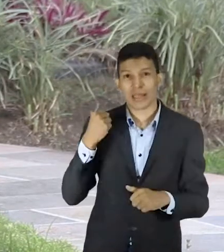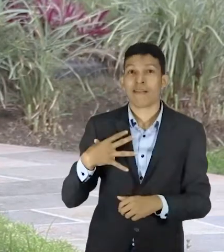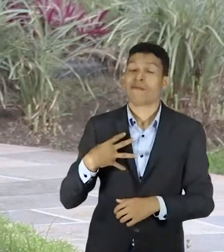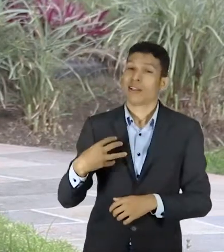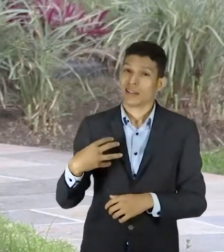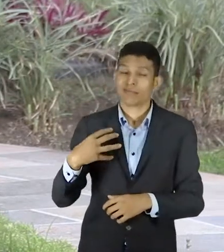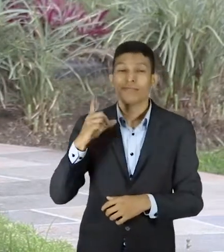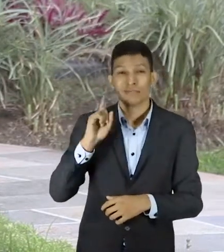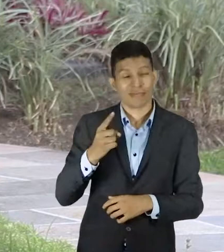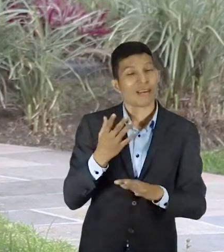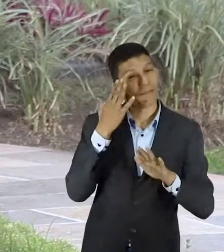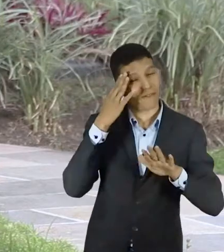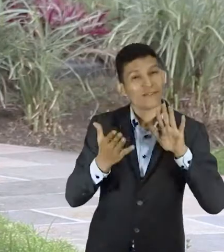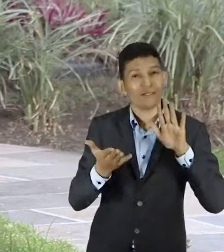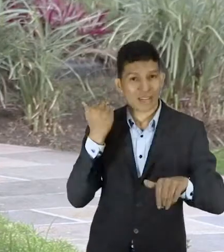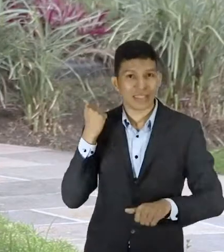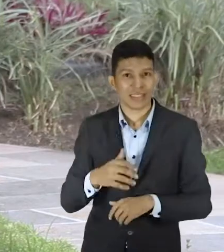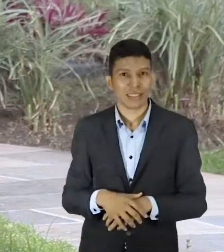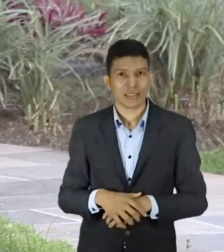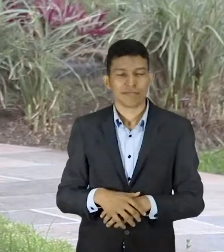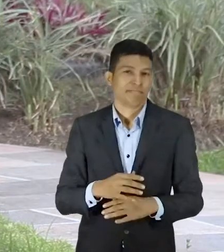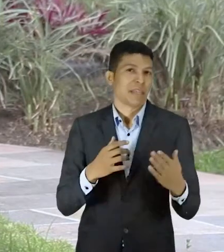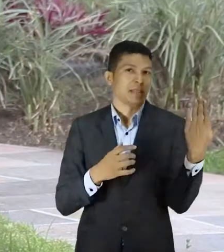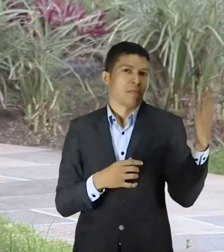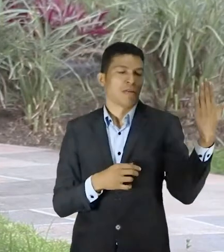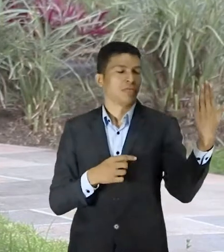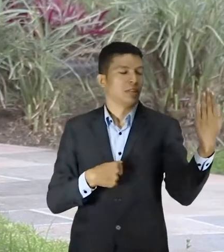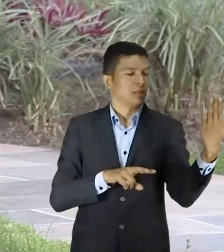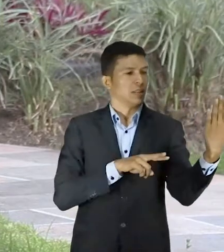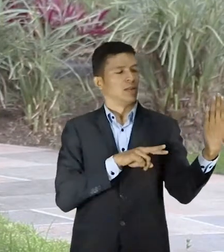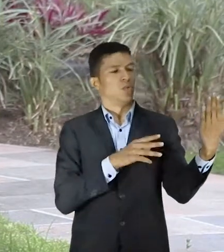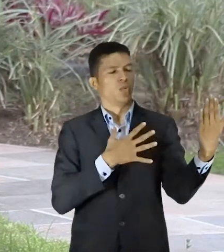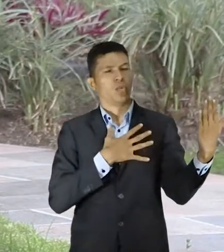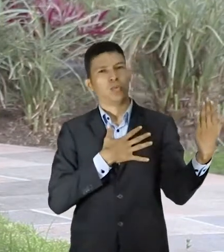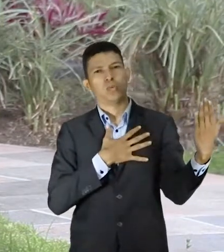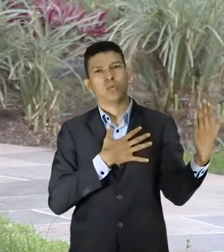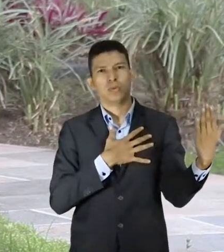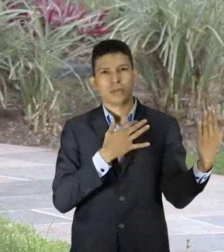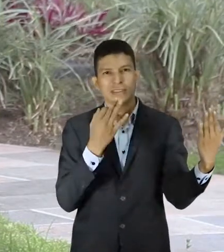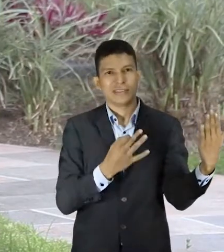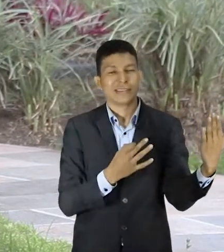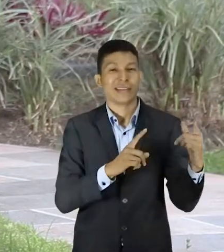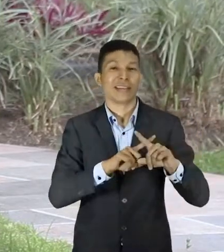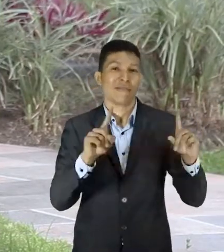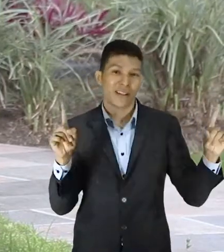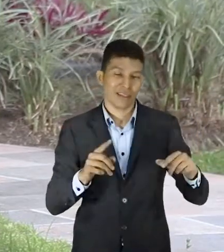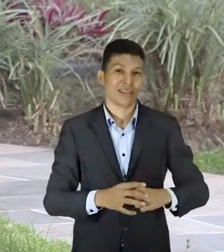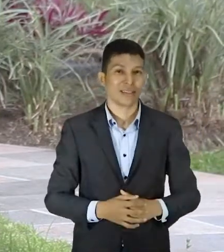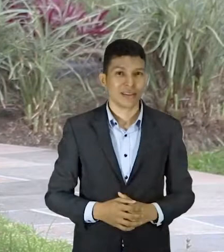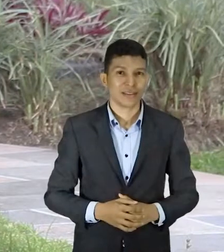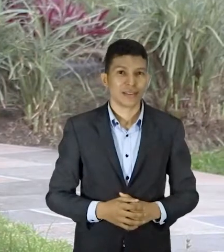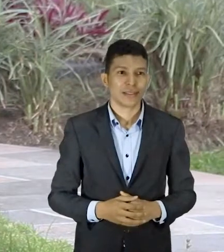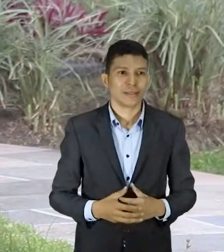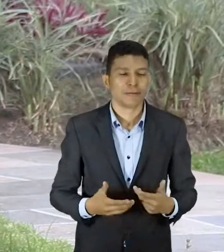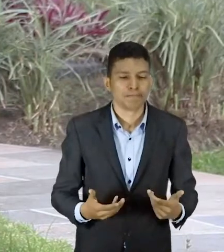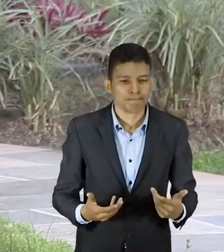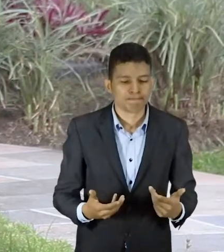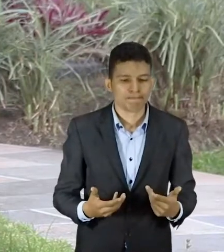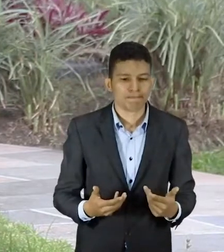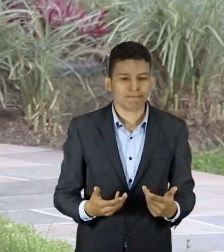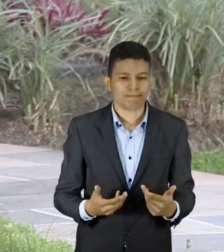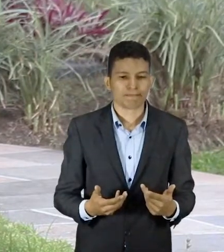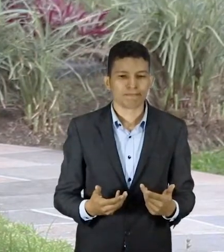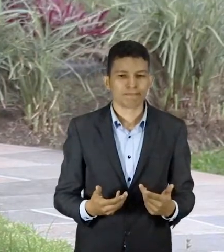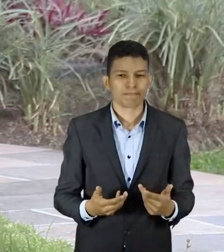si tú lo asumes positivamente, ¿cierto? Además que allí nos damos cuenta también que